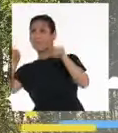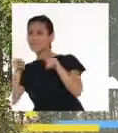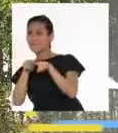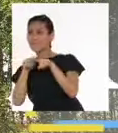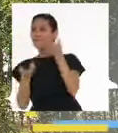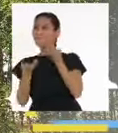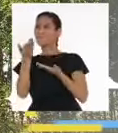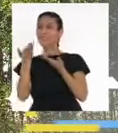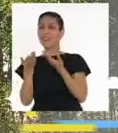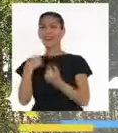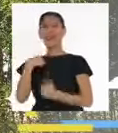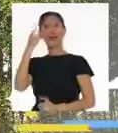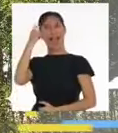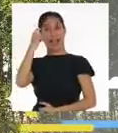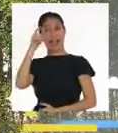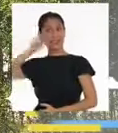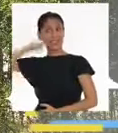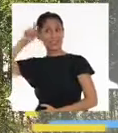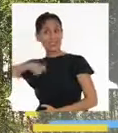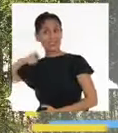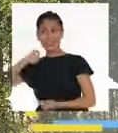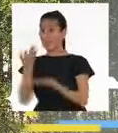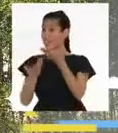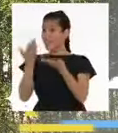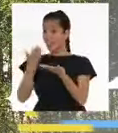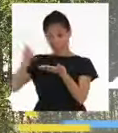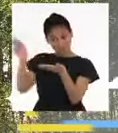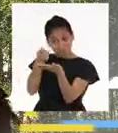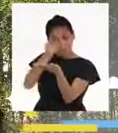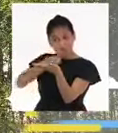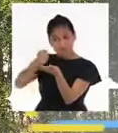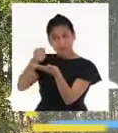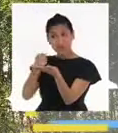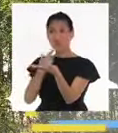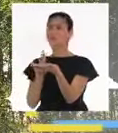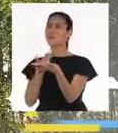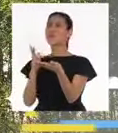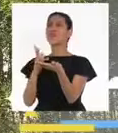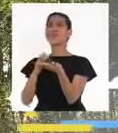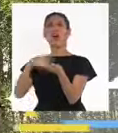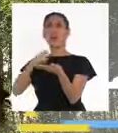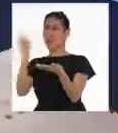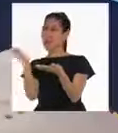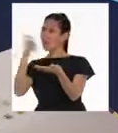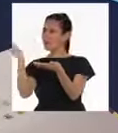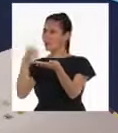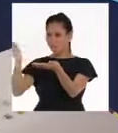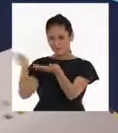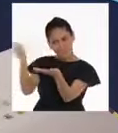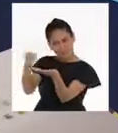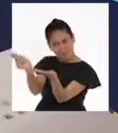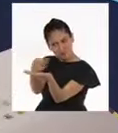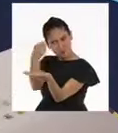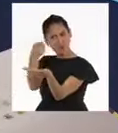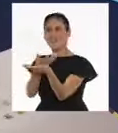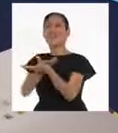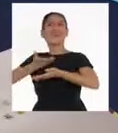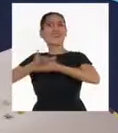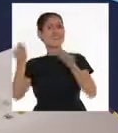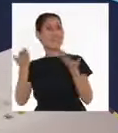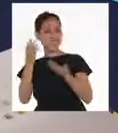¿Datos? ¡Eso es! ¿De dónde sacaremos esos datos? Pues de nuestra tabla de